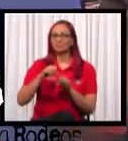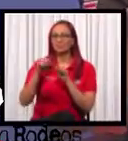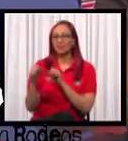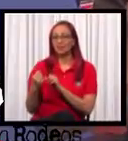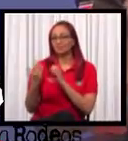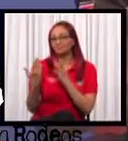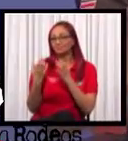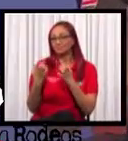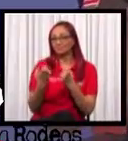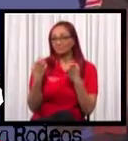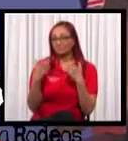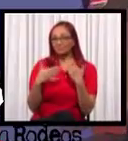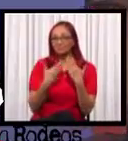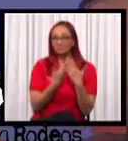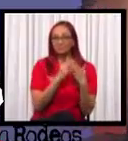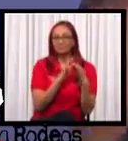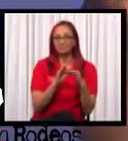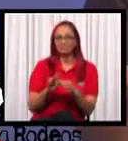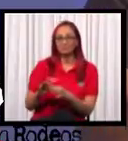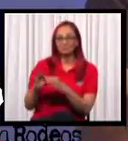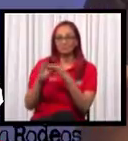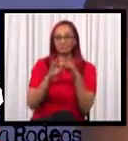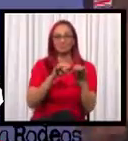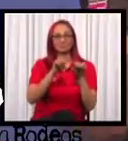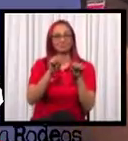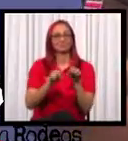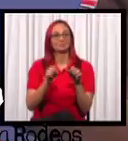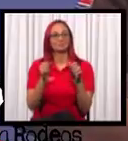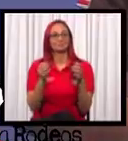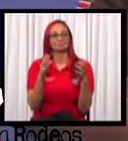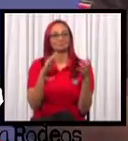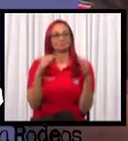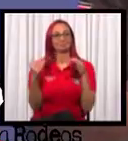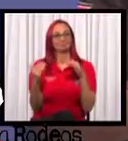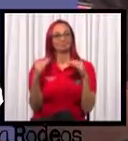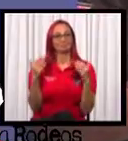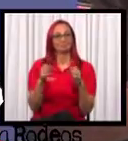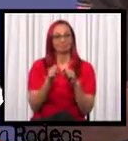todo un sistema equilibrado que se rompió,